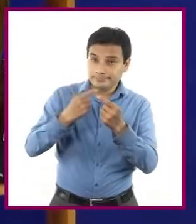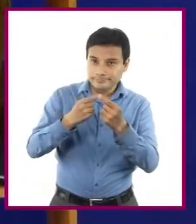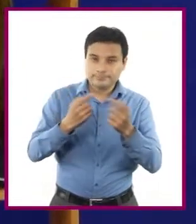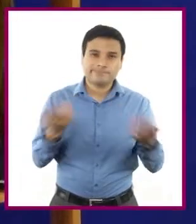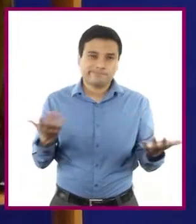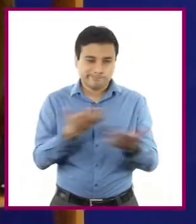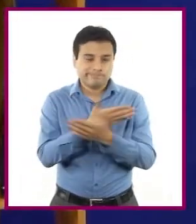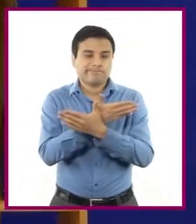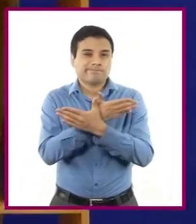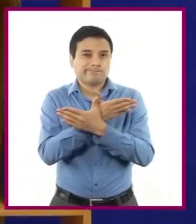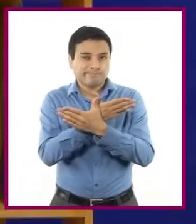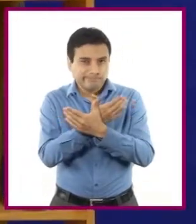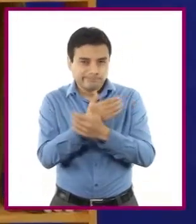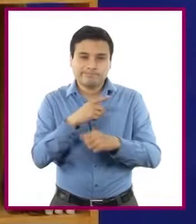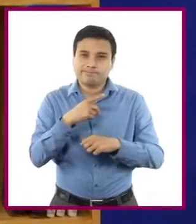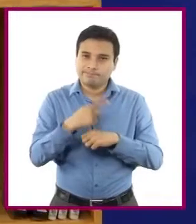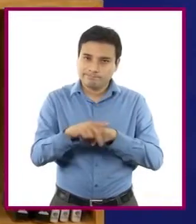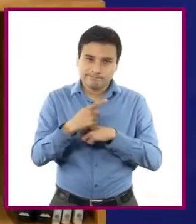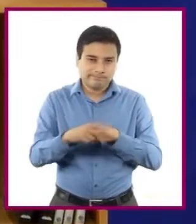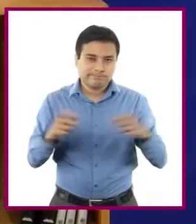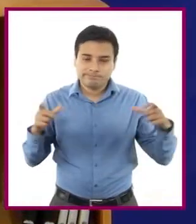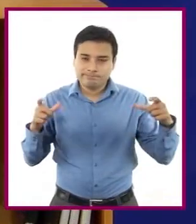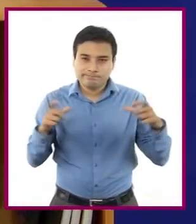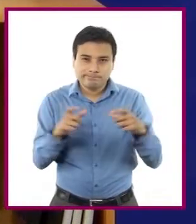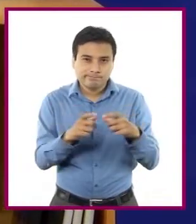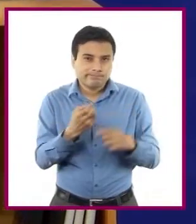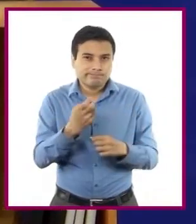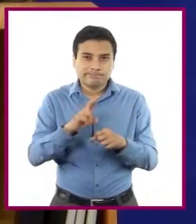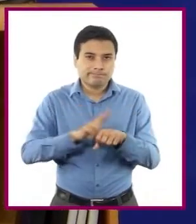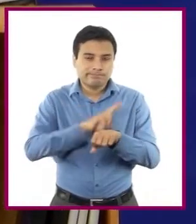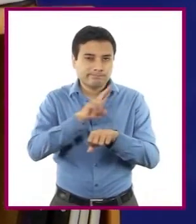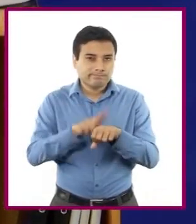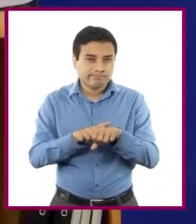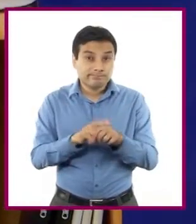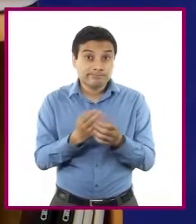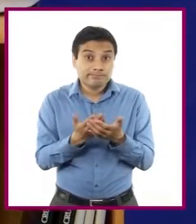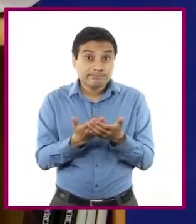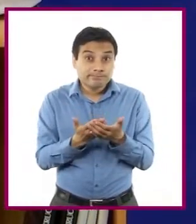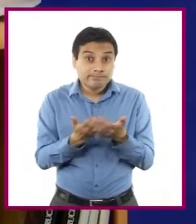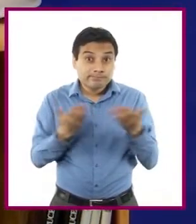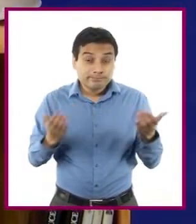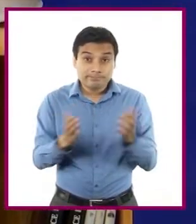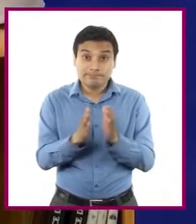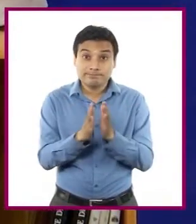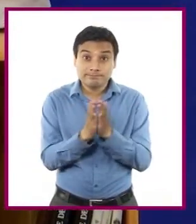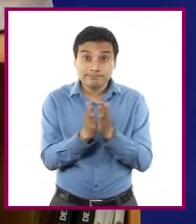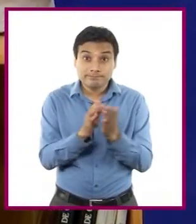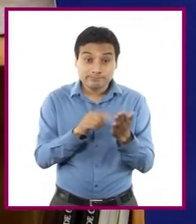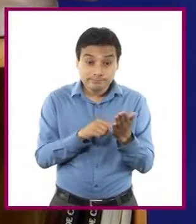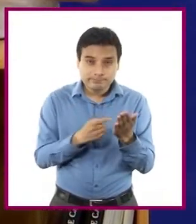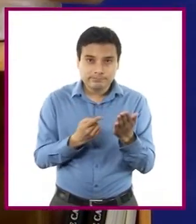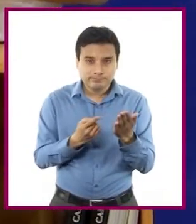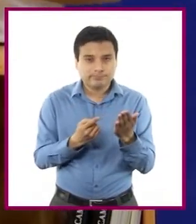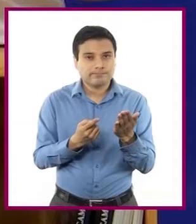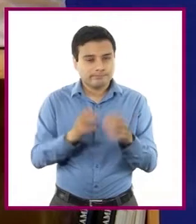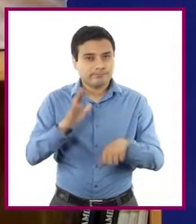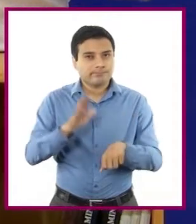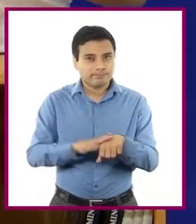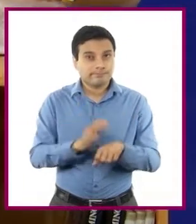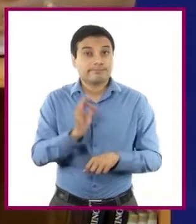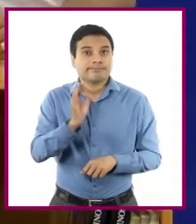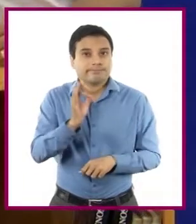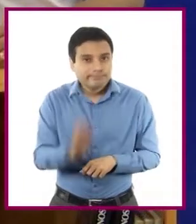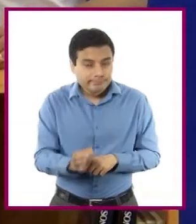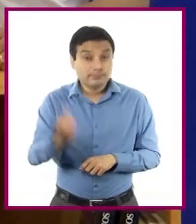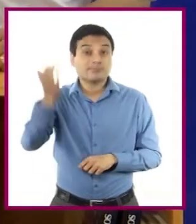especie se ha visto amenazada. Esto significa que la actualidad de la información puede ser más precisa que la